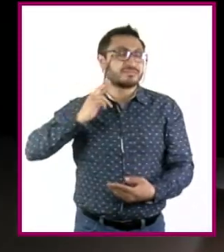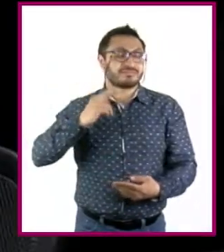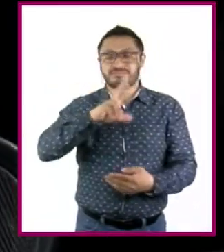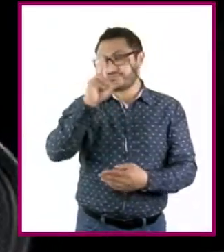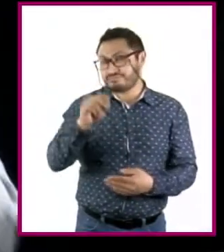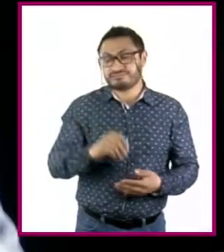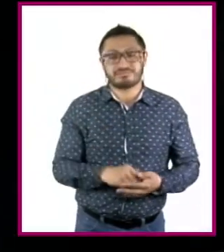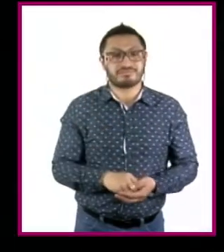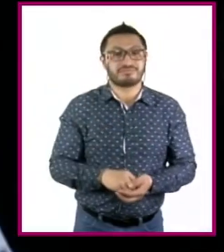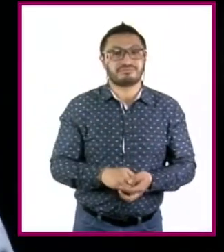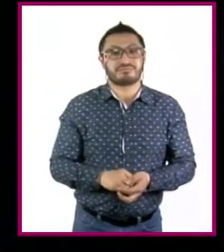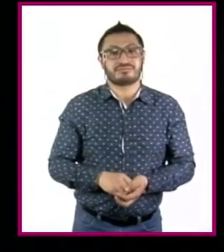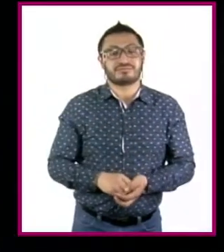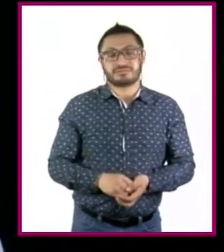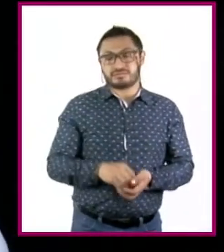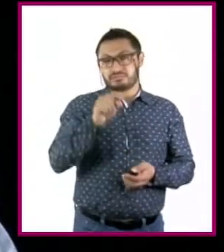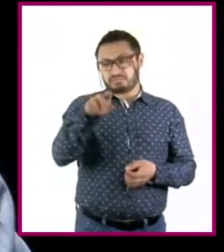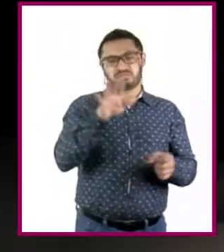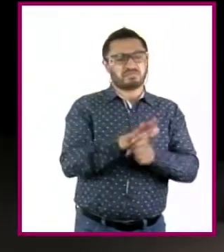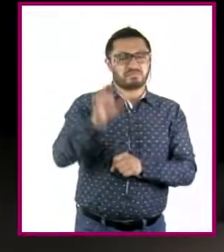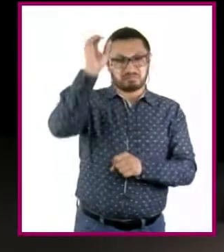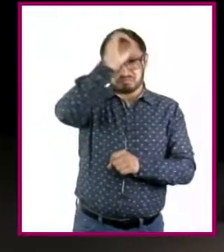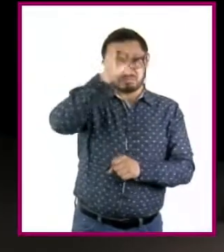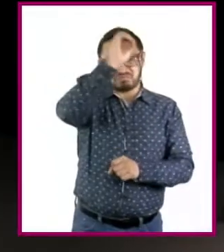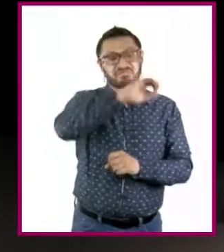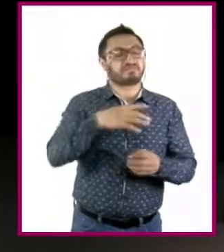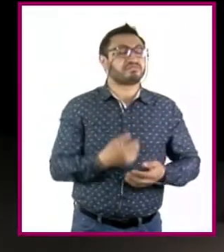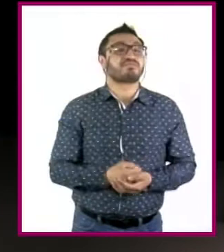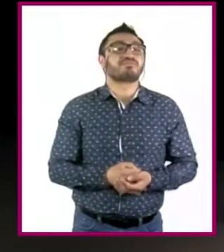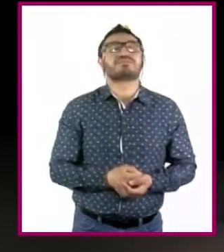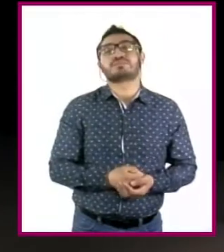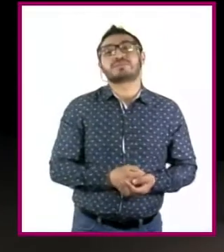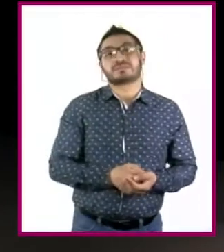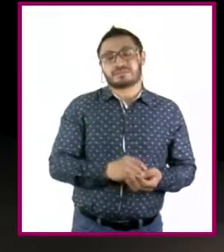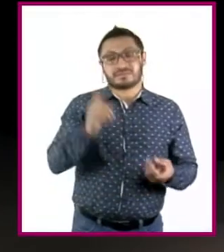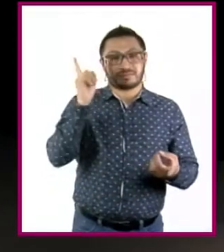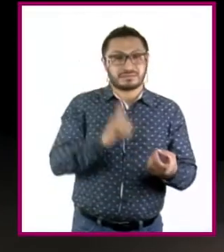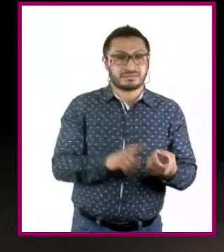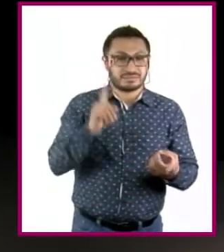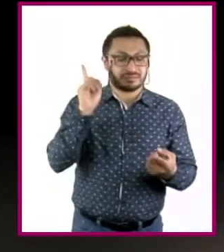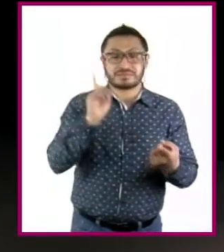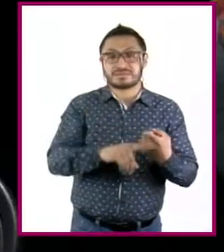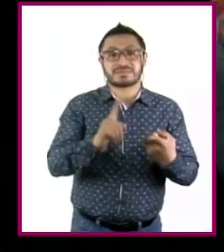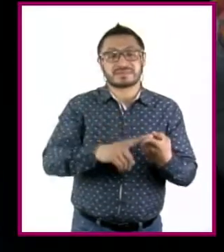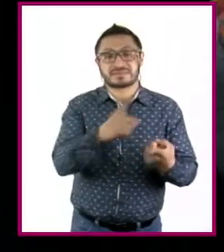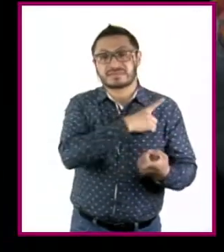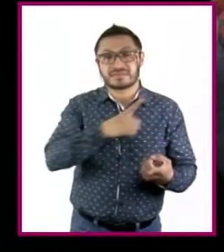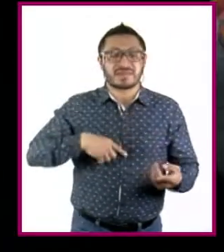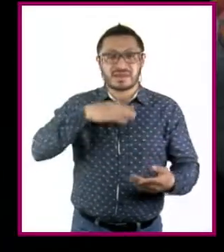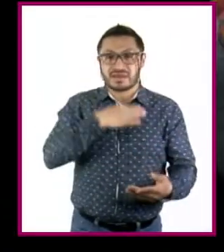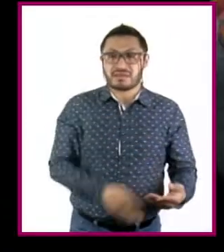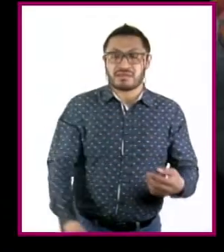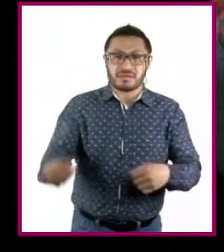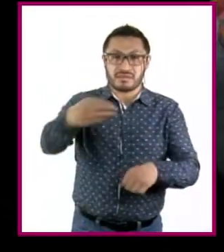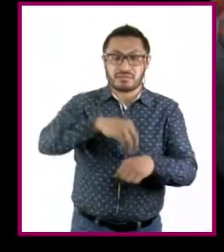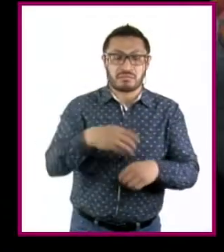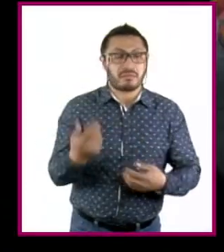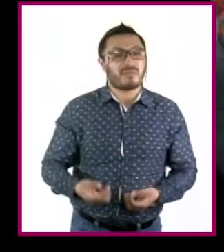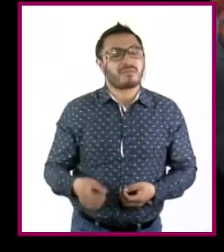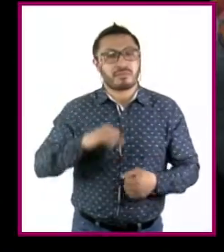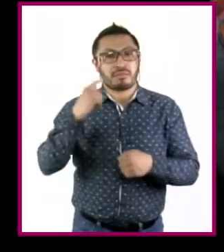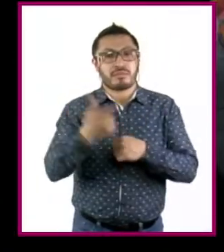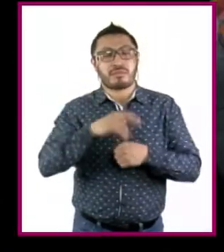artificiales. ¿O tú qué piensas? ¿Quién debe impartir justicia? Un punto a tomar